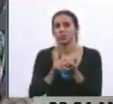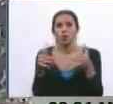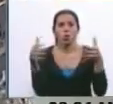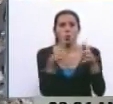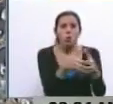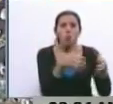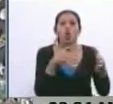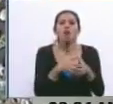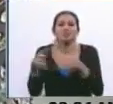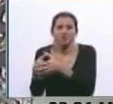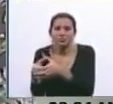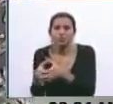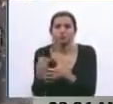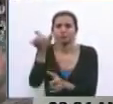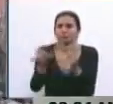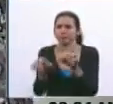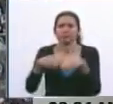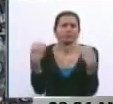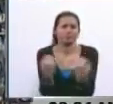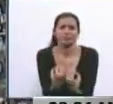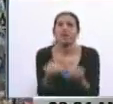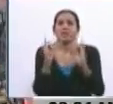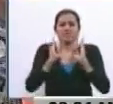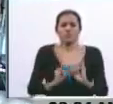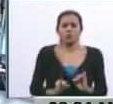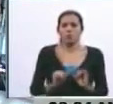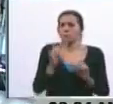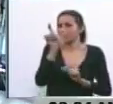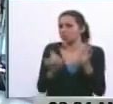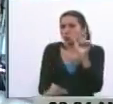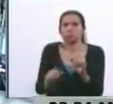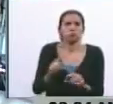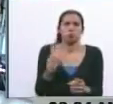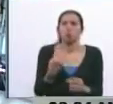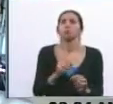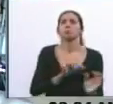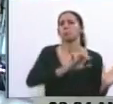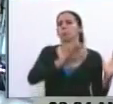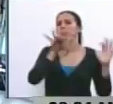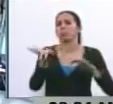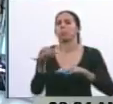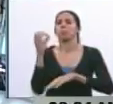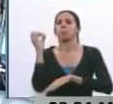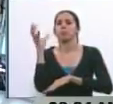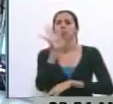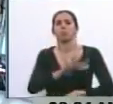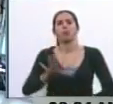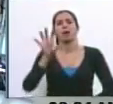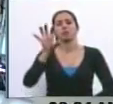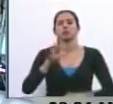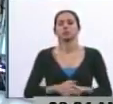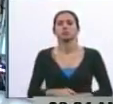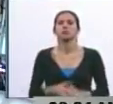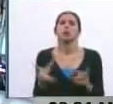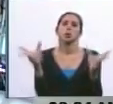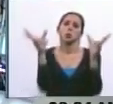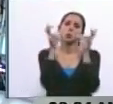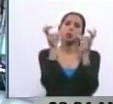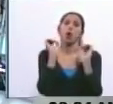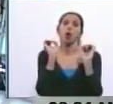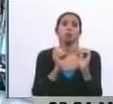organizaciones, personalidades, individuos que vienen a participar, a escuchar, a proponer y